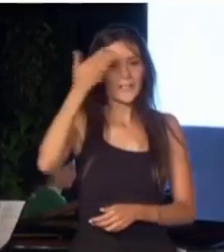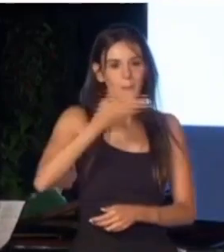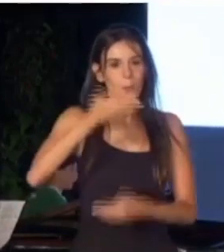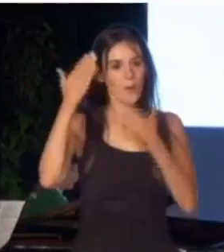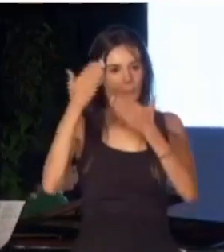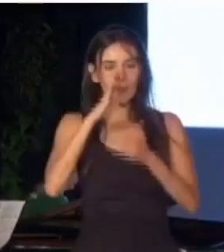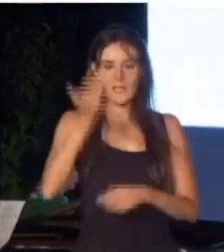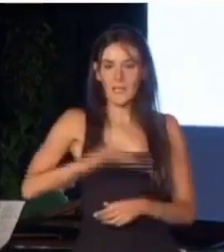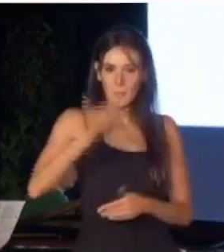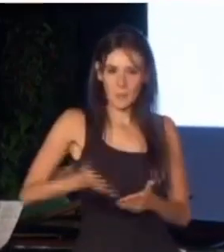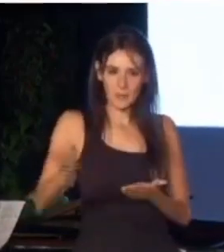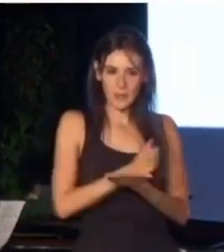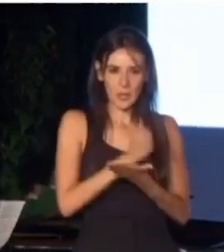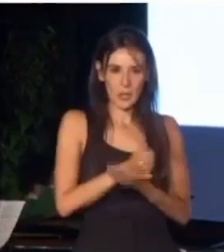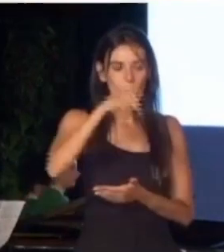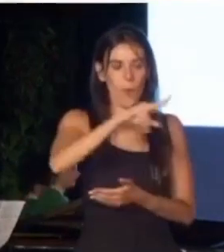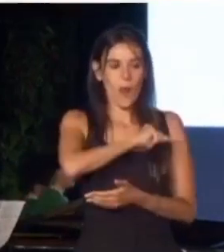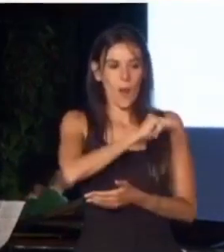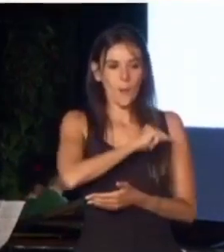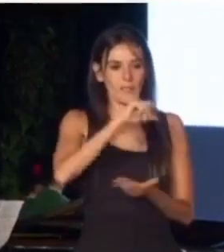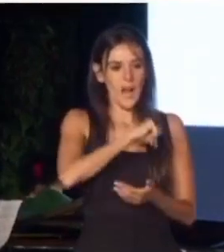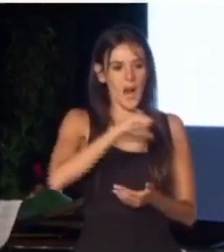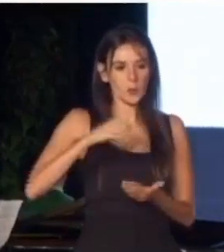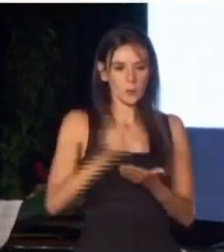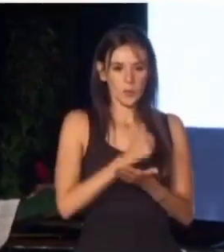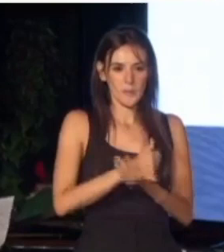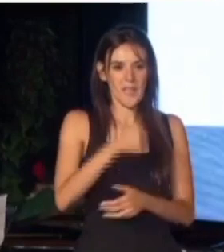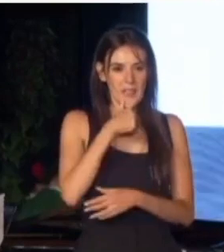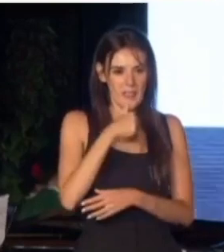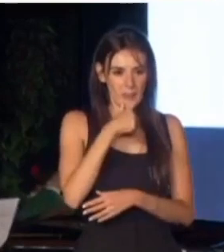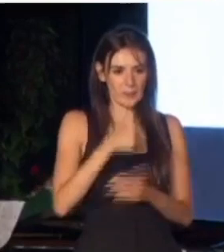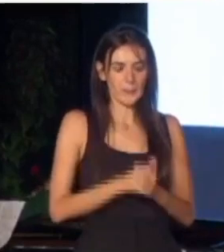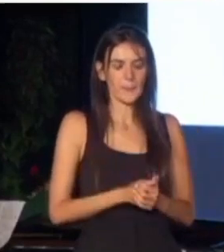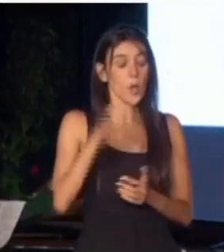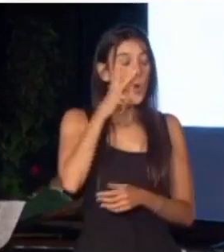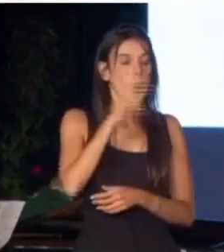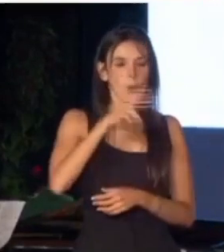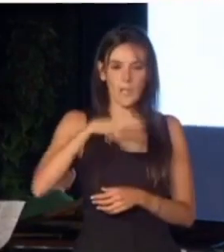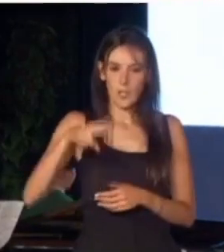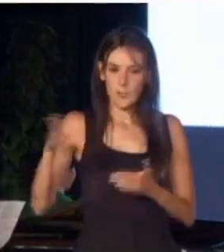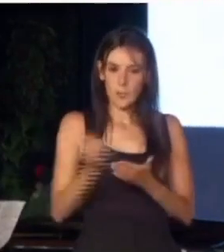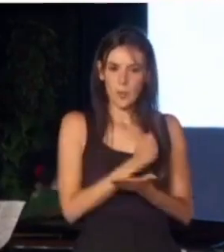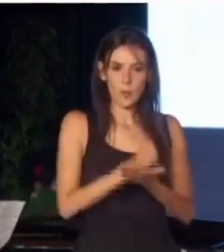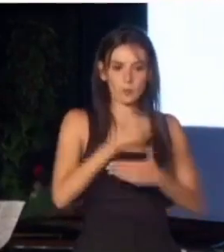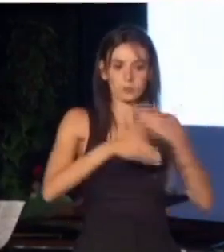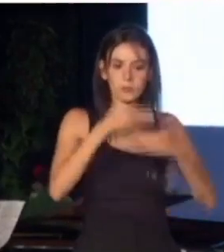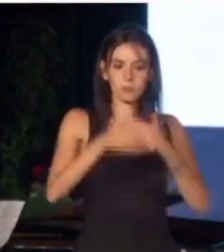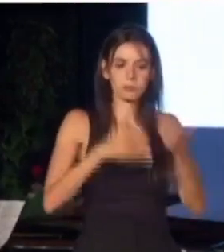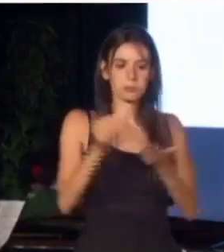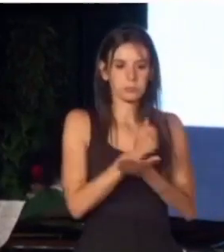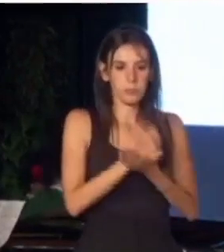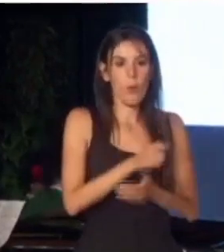tan importante como la Medalla de la Autonomía de Ceuta. Un reconocimiento que nos supone a la